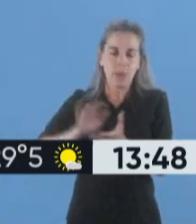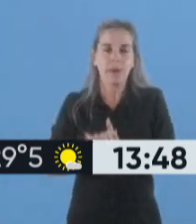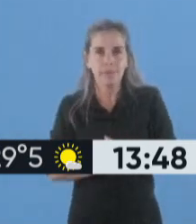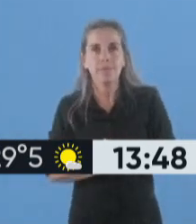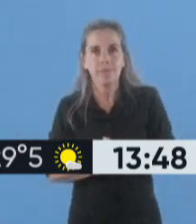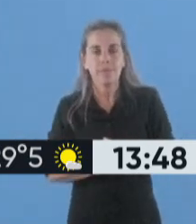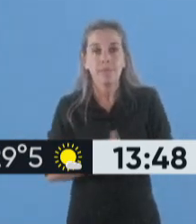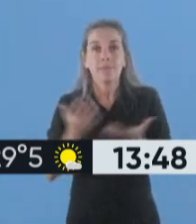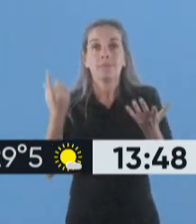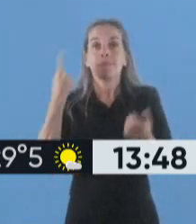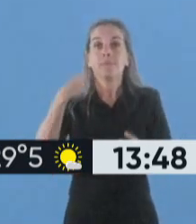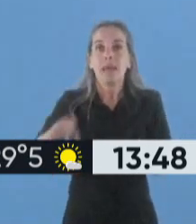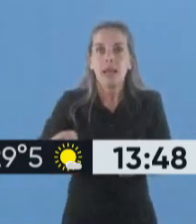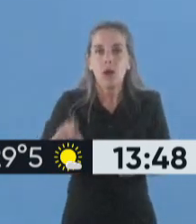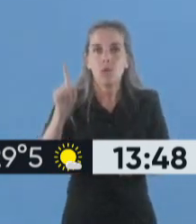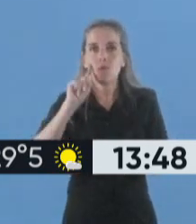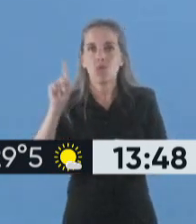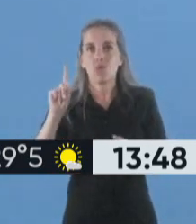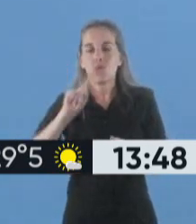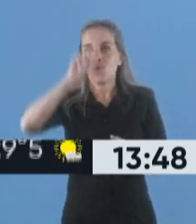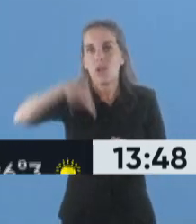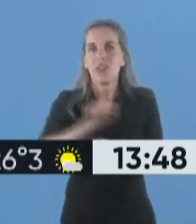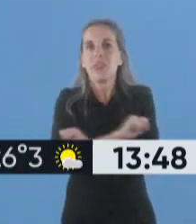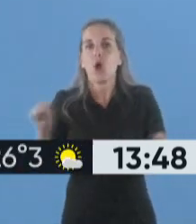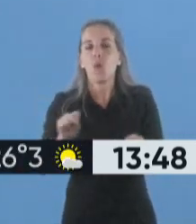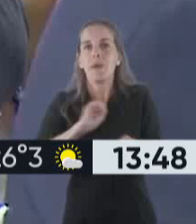Y lo que no esperábamos era que cayera una pandemia.